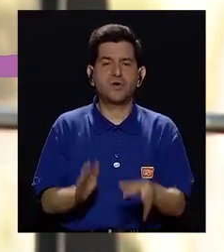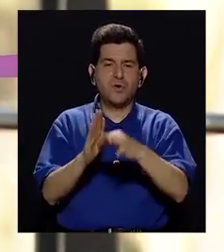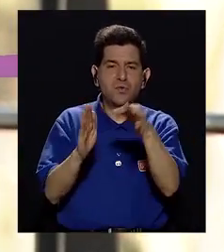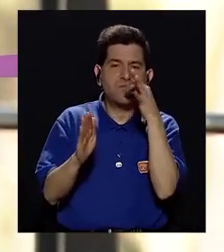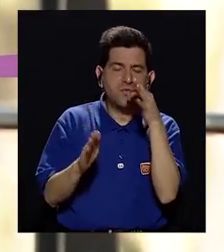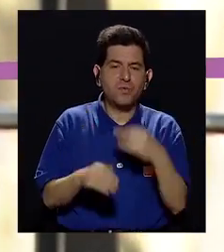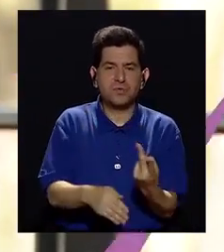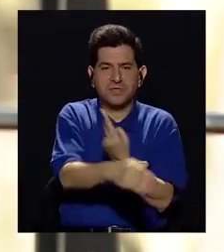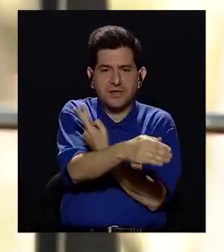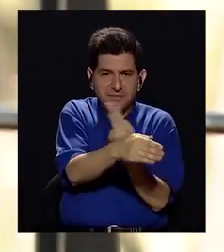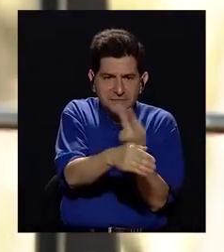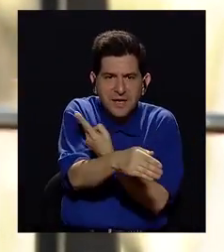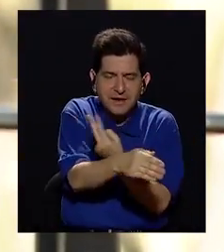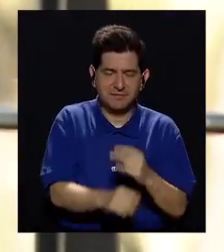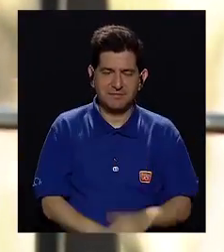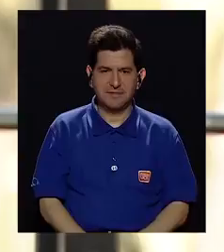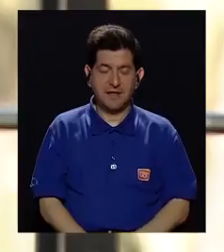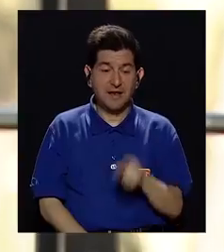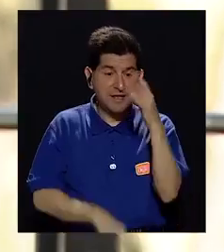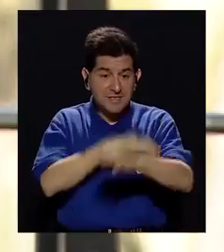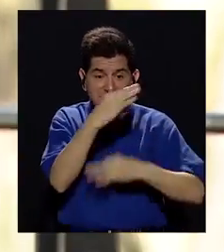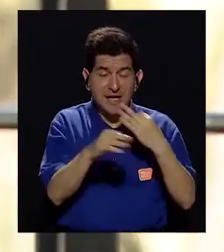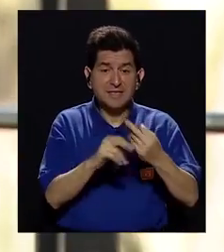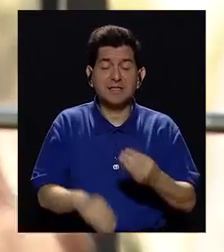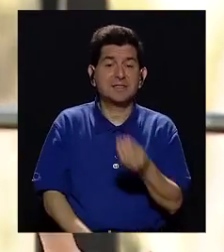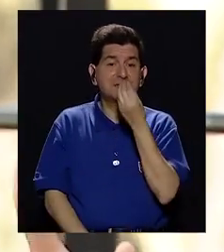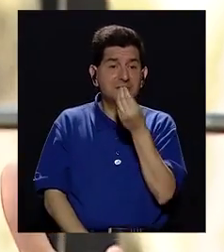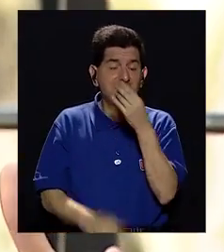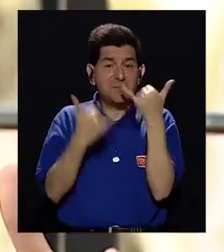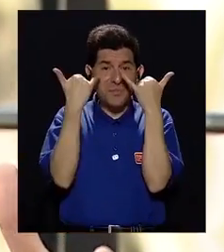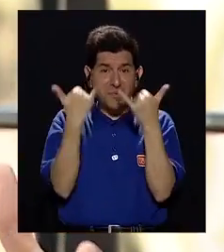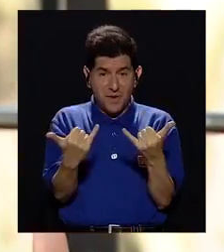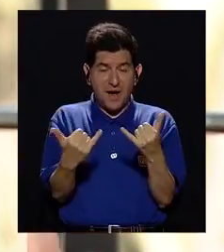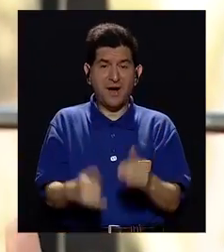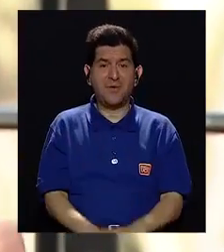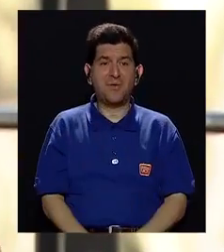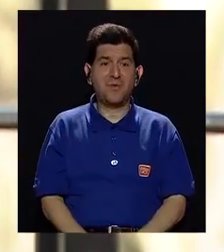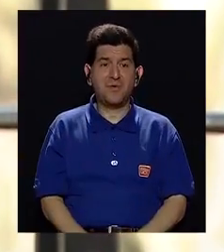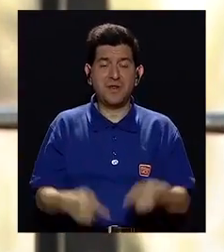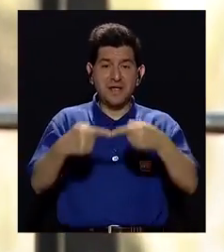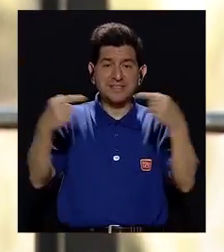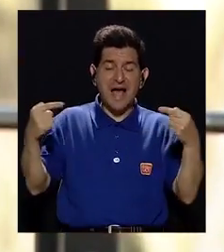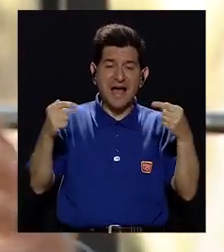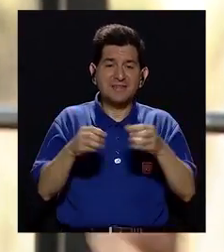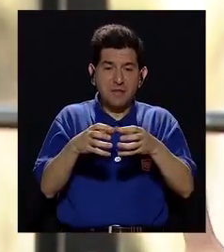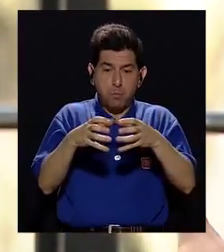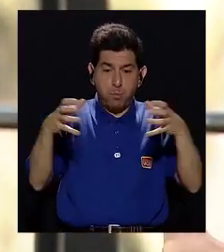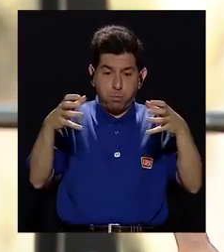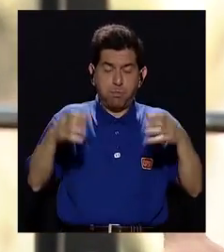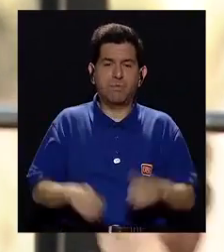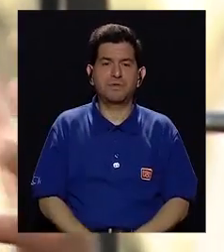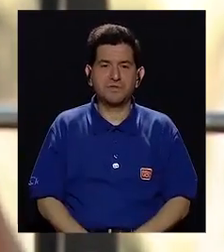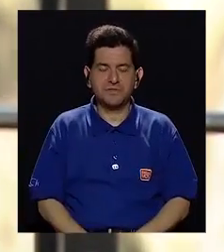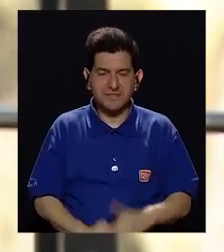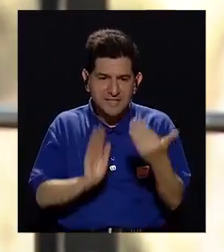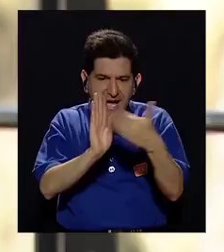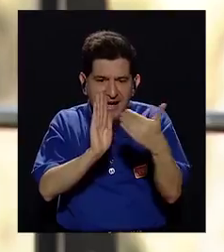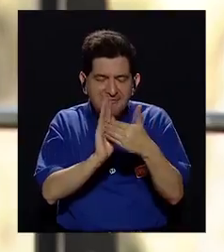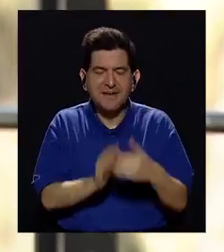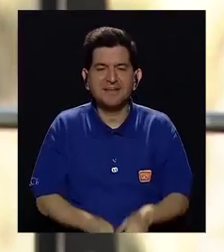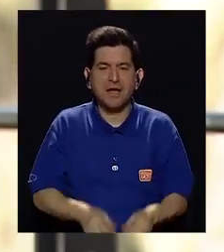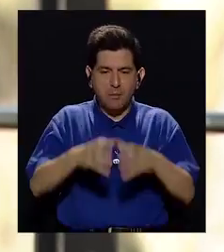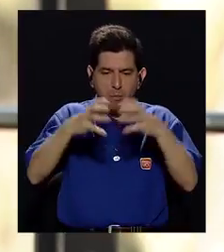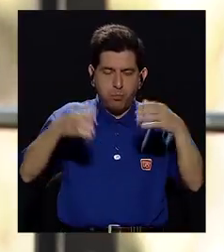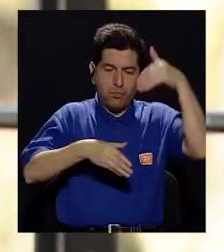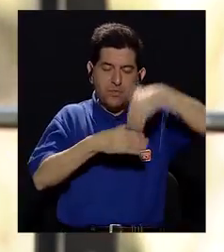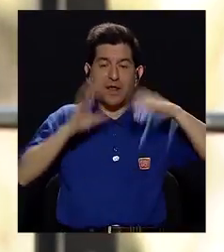frutas, verduras, porque este tipo de dietas ahora se conocen como las dietas antiinflamatorias, entonces atacan la inflamación que está dentro